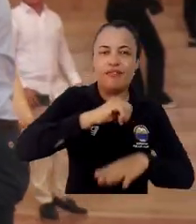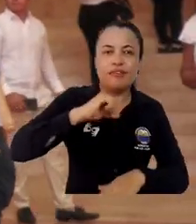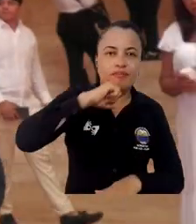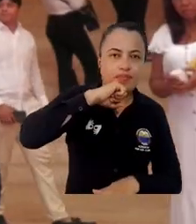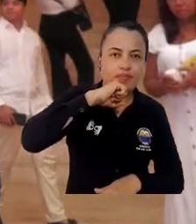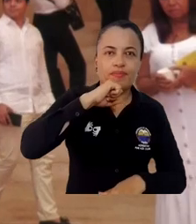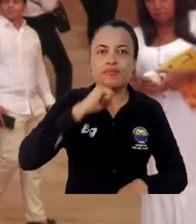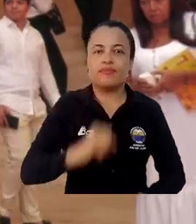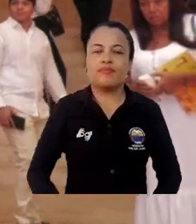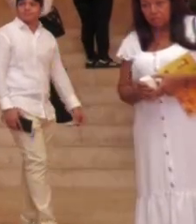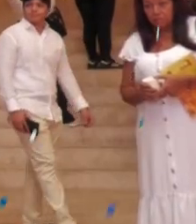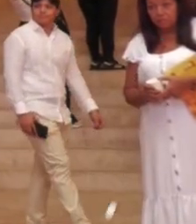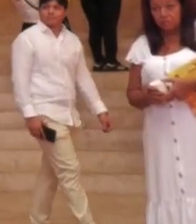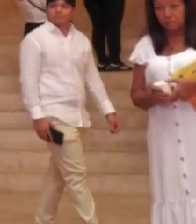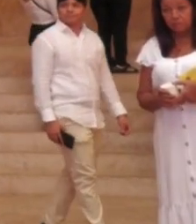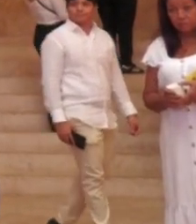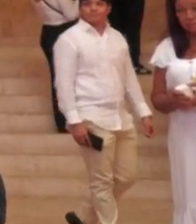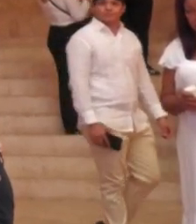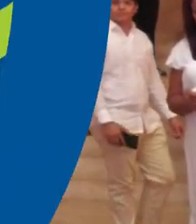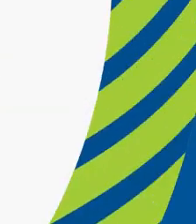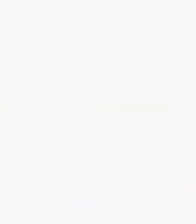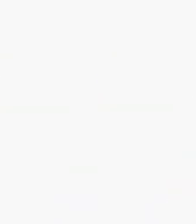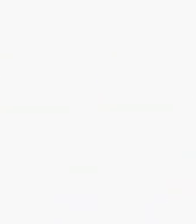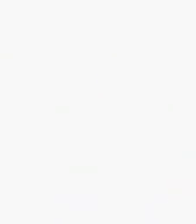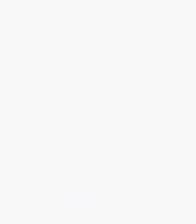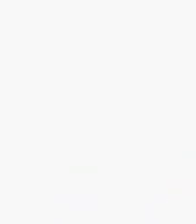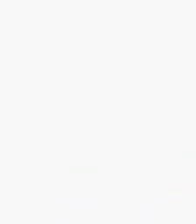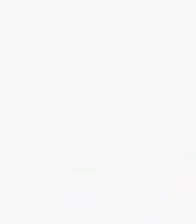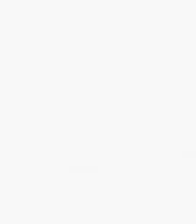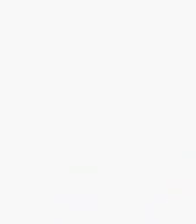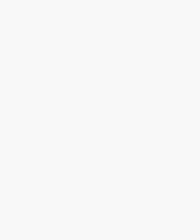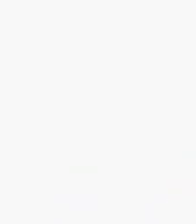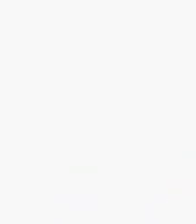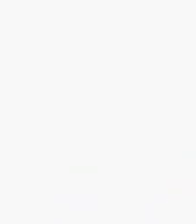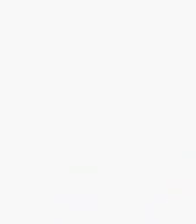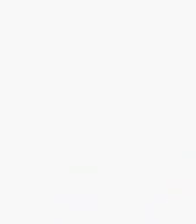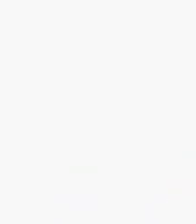cabeza de Pablo Vera. Aún más incluyente e innovadora.